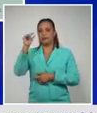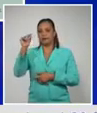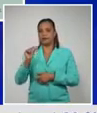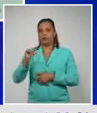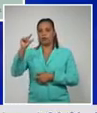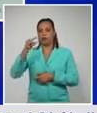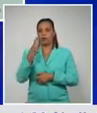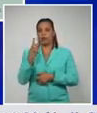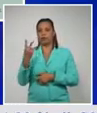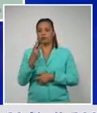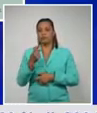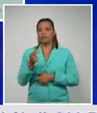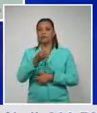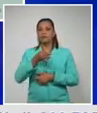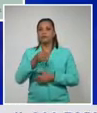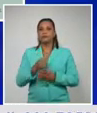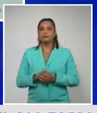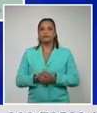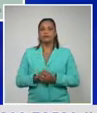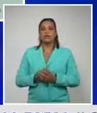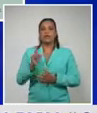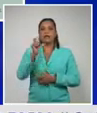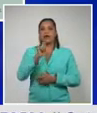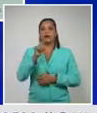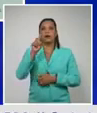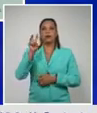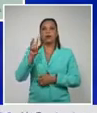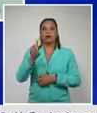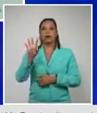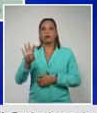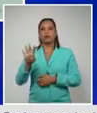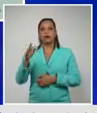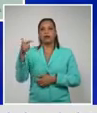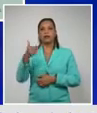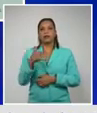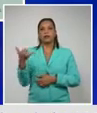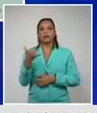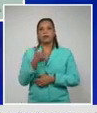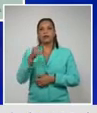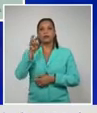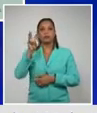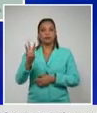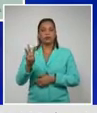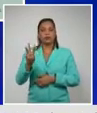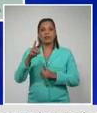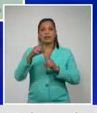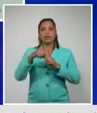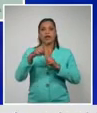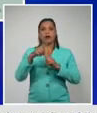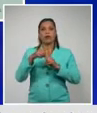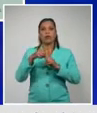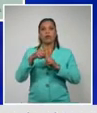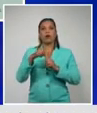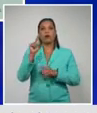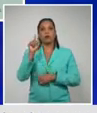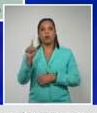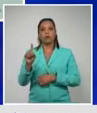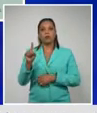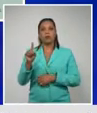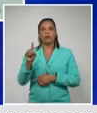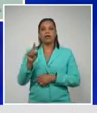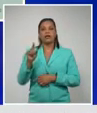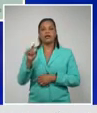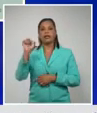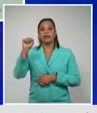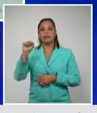Cabaiguán 14, Jatibonico 3, Itahuasco y La Sierpe con 1 cada uno. Ciego de